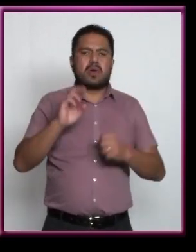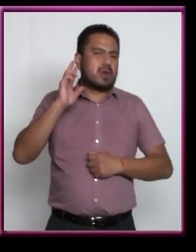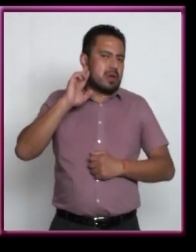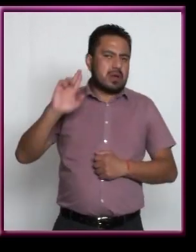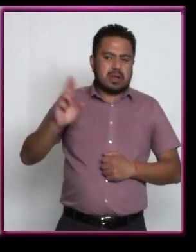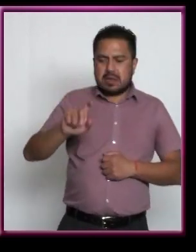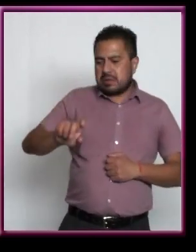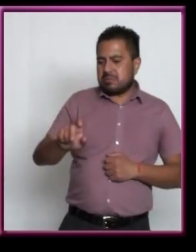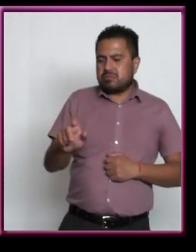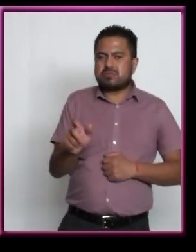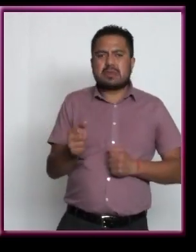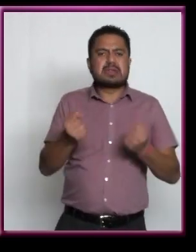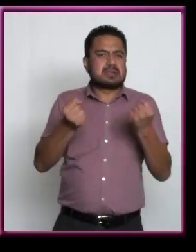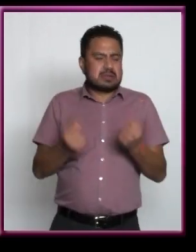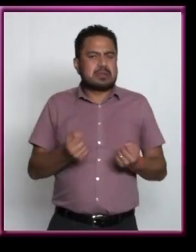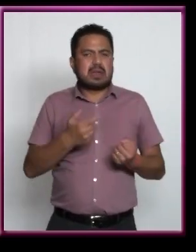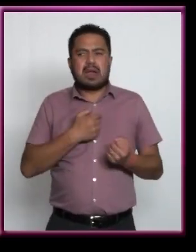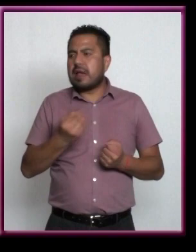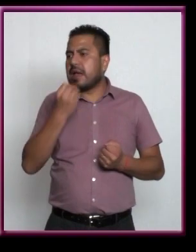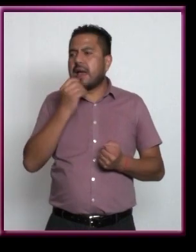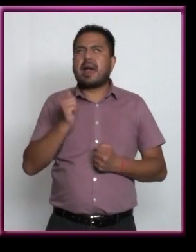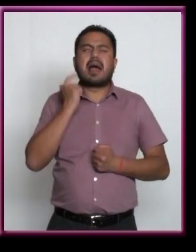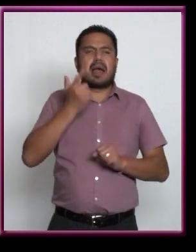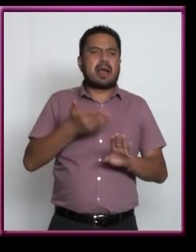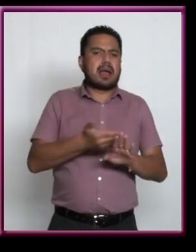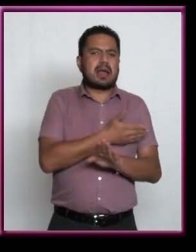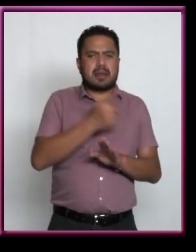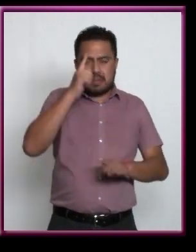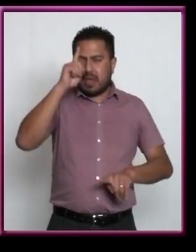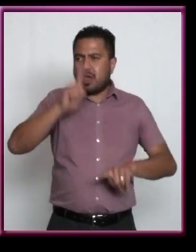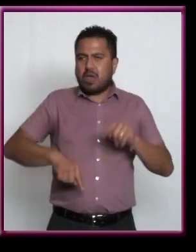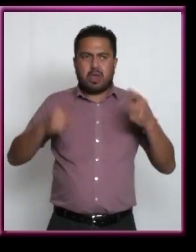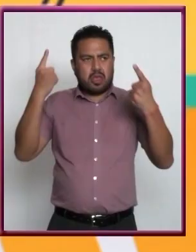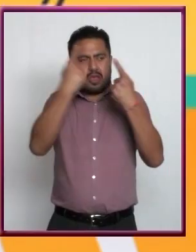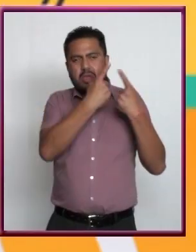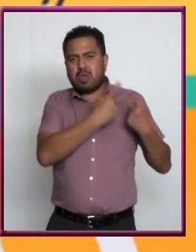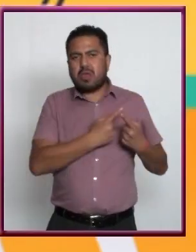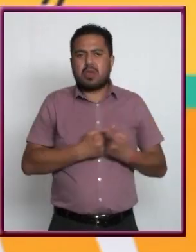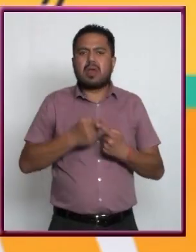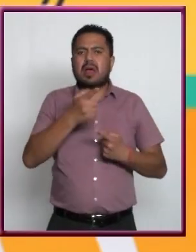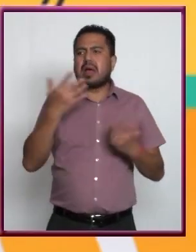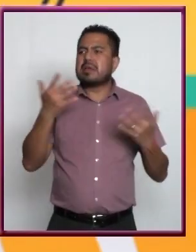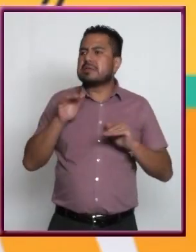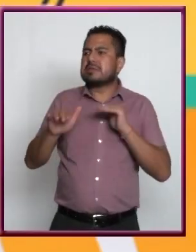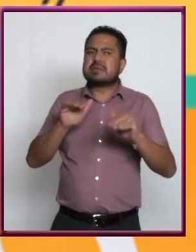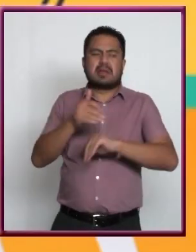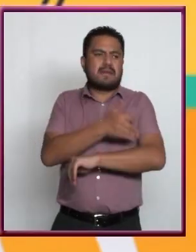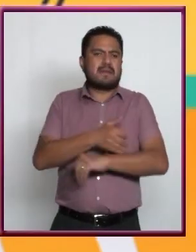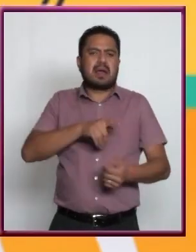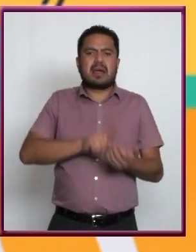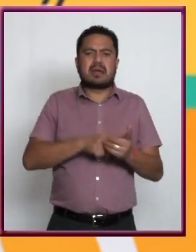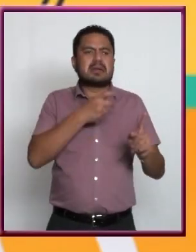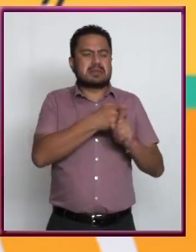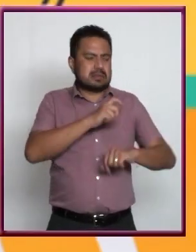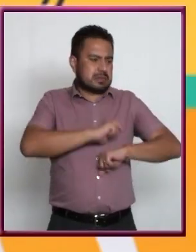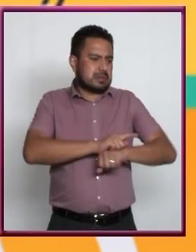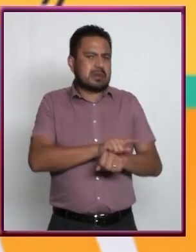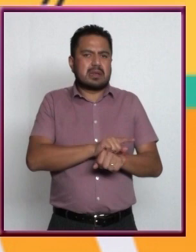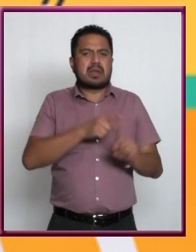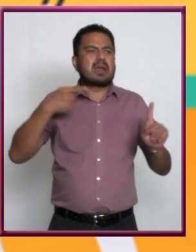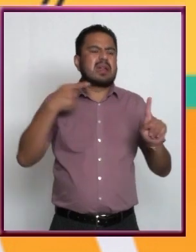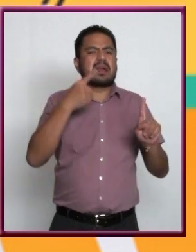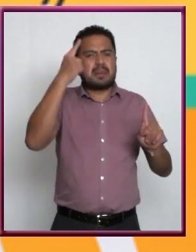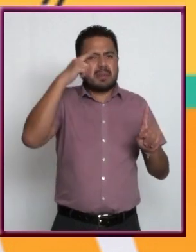radio. Asegúrate de haber comido algo antes para evitar distracciones y hazle saber a tus familiares que ese tiempo lo